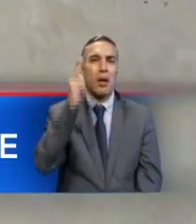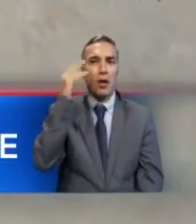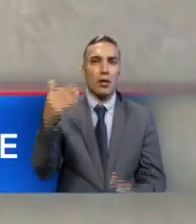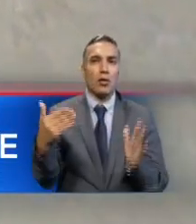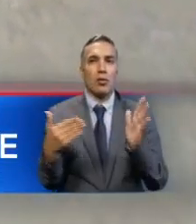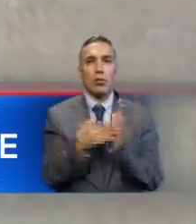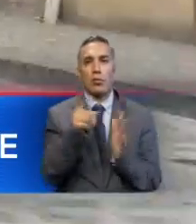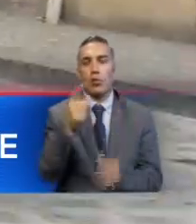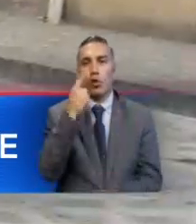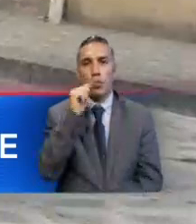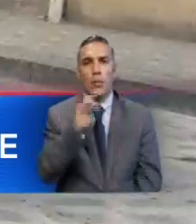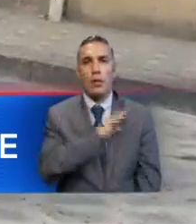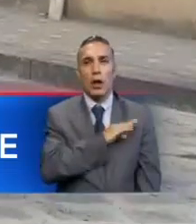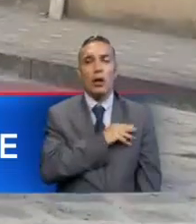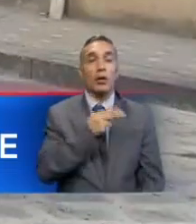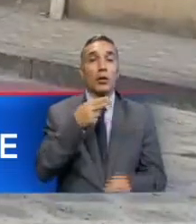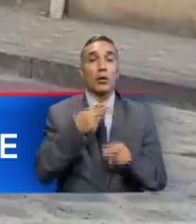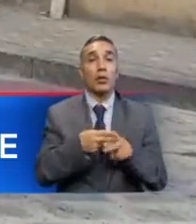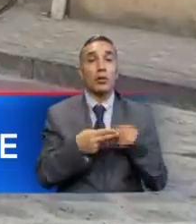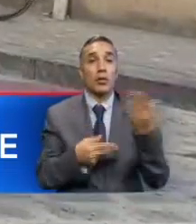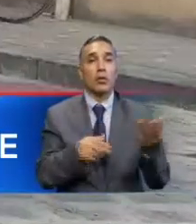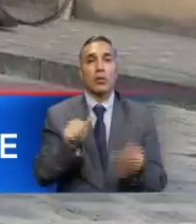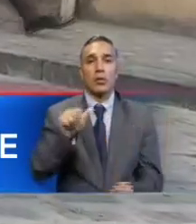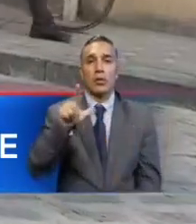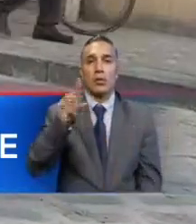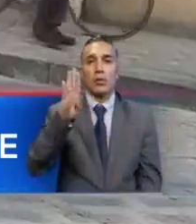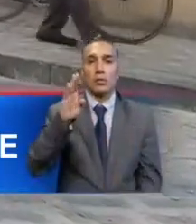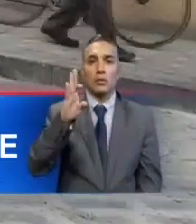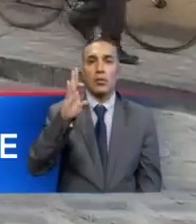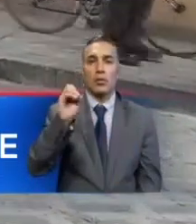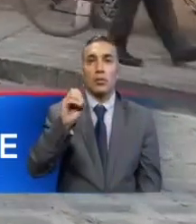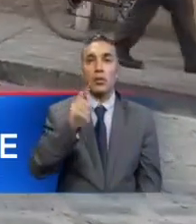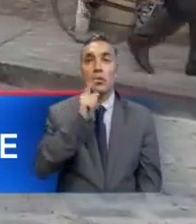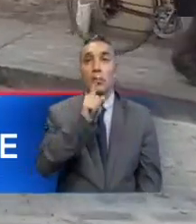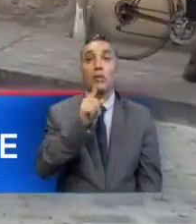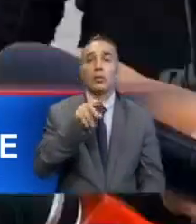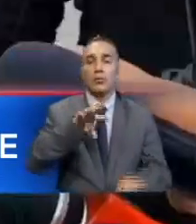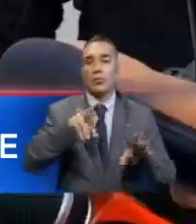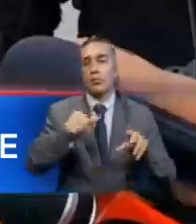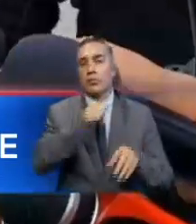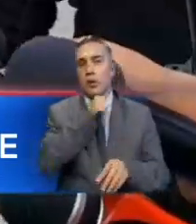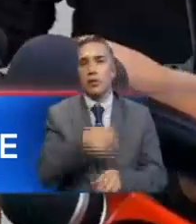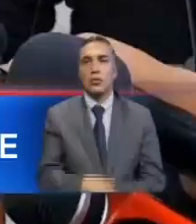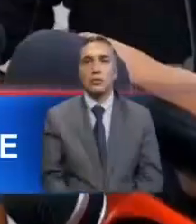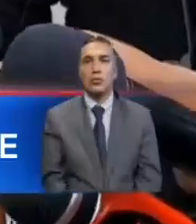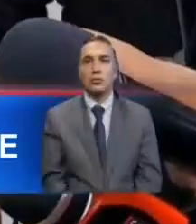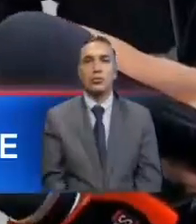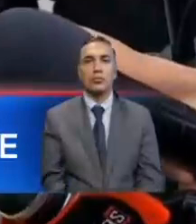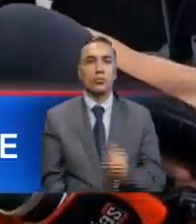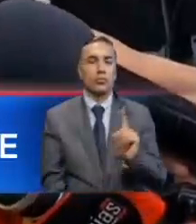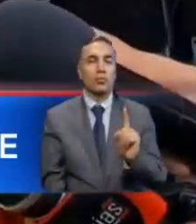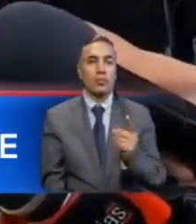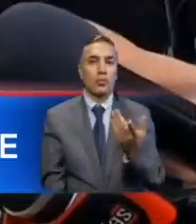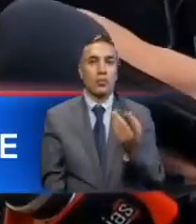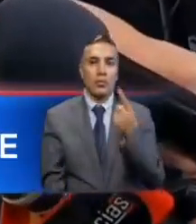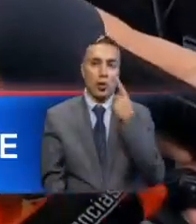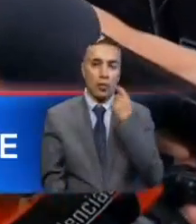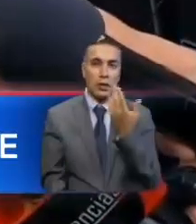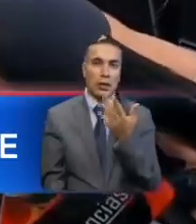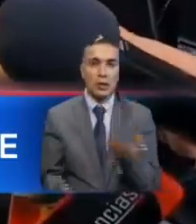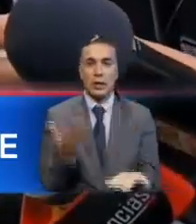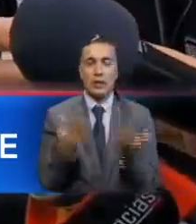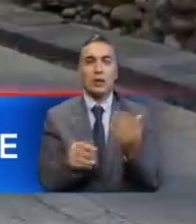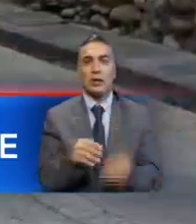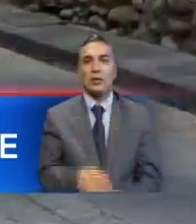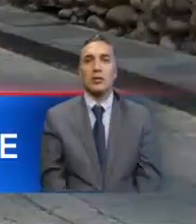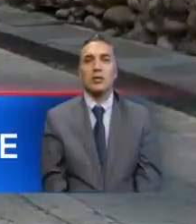un individuo identificado como Alberto Domínguez, quien le habría robado. Un sujeto aparentemente no